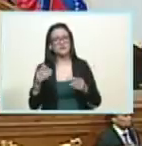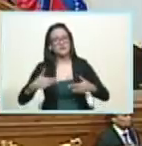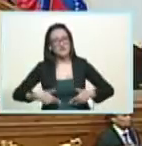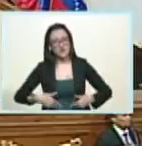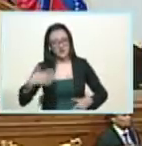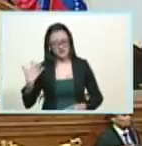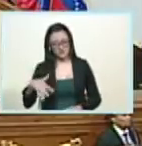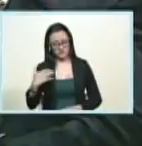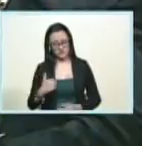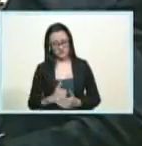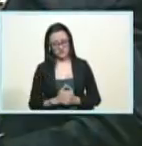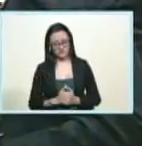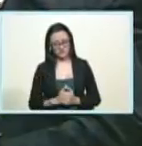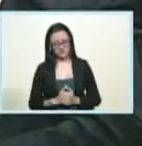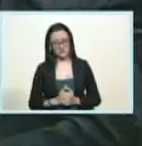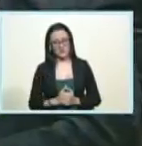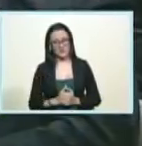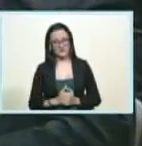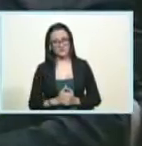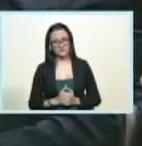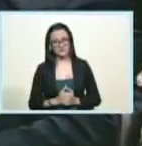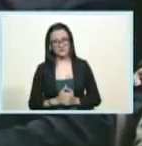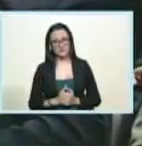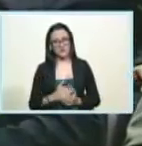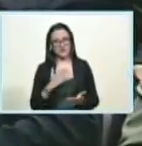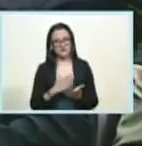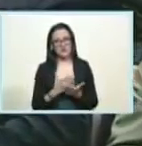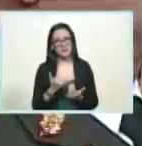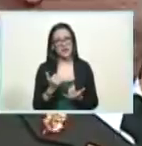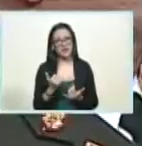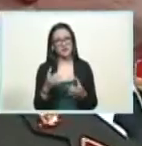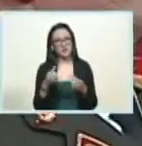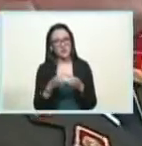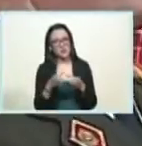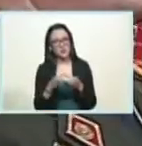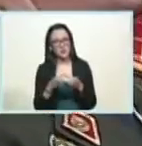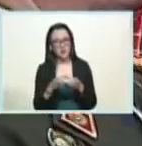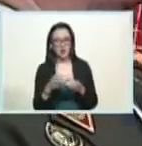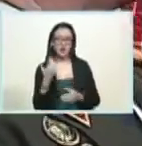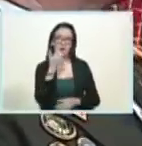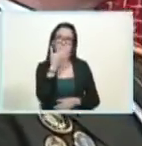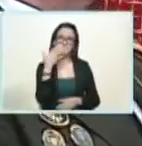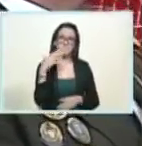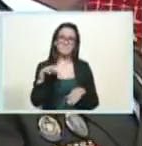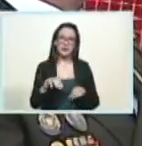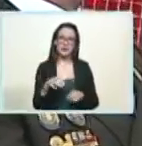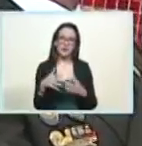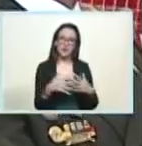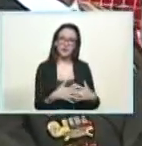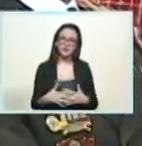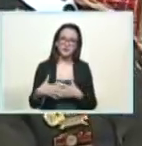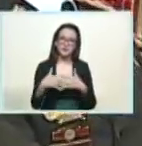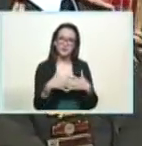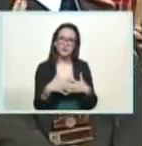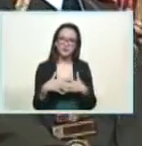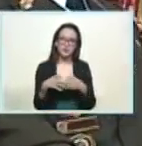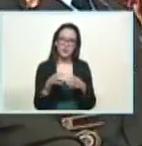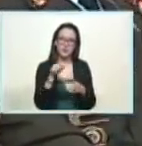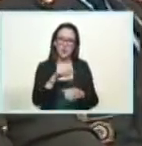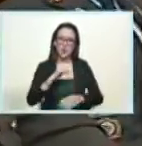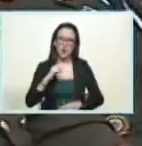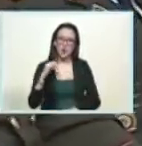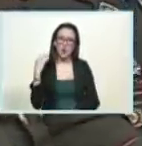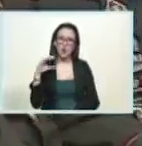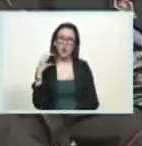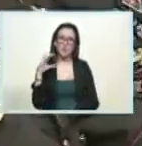esfuerzo y siempre ha contado con la conspiración permanente del imperio gringo y de la oligarquía colombiana.